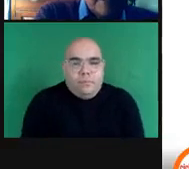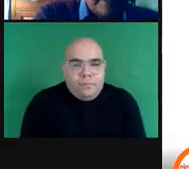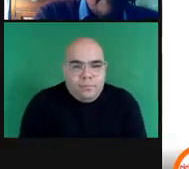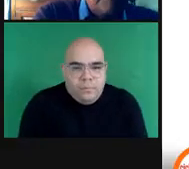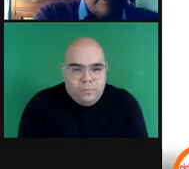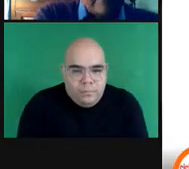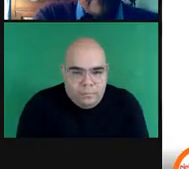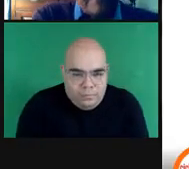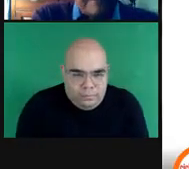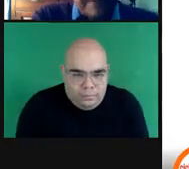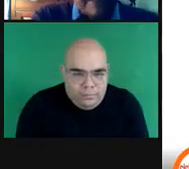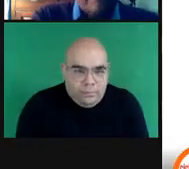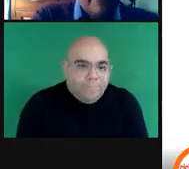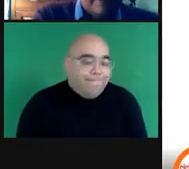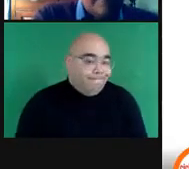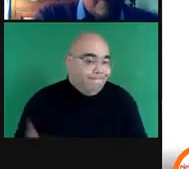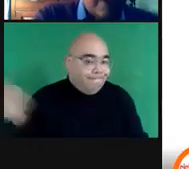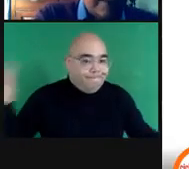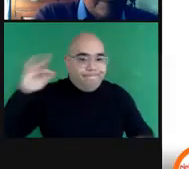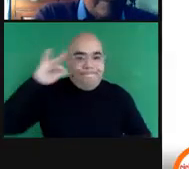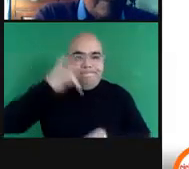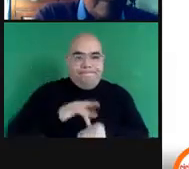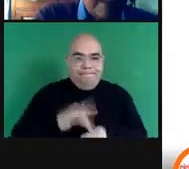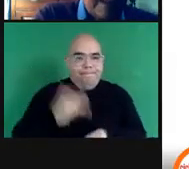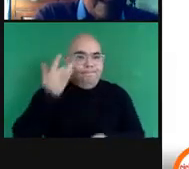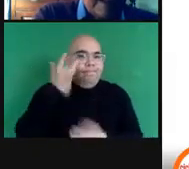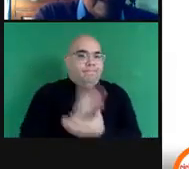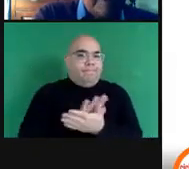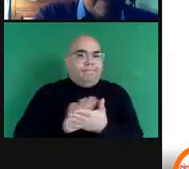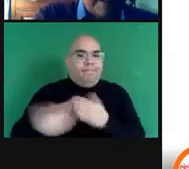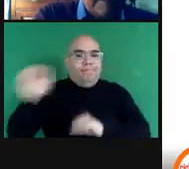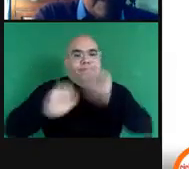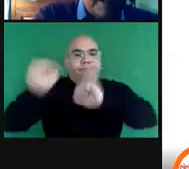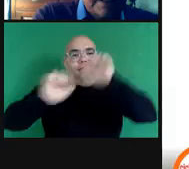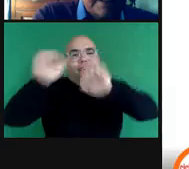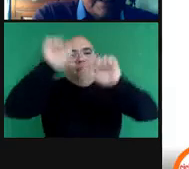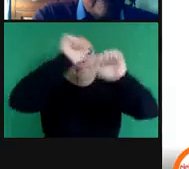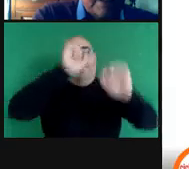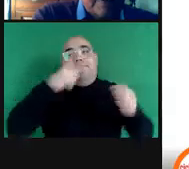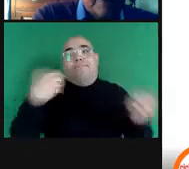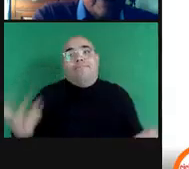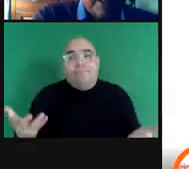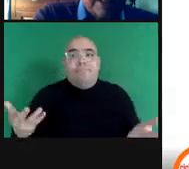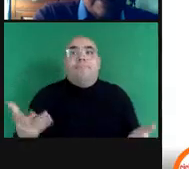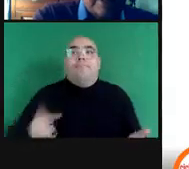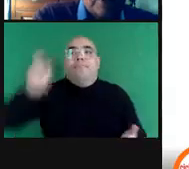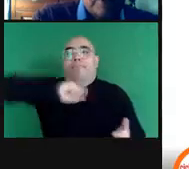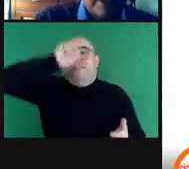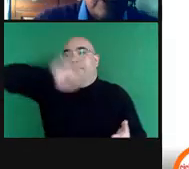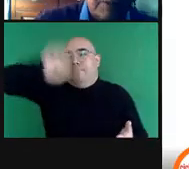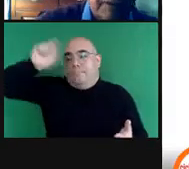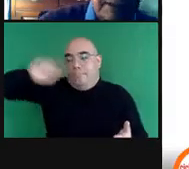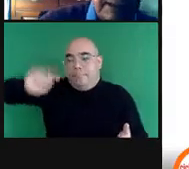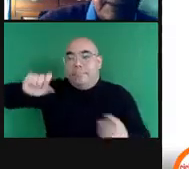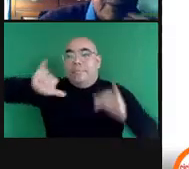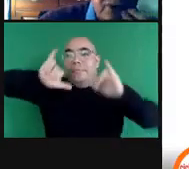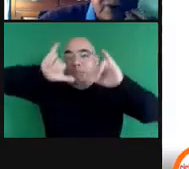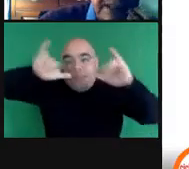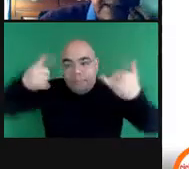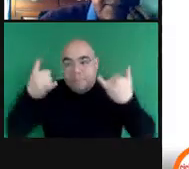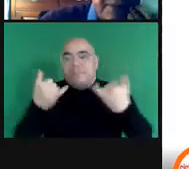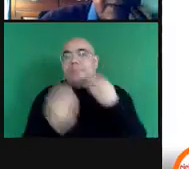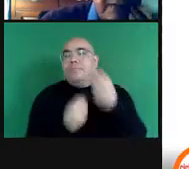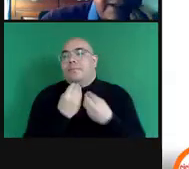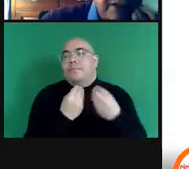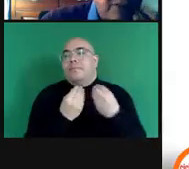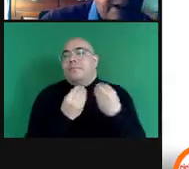Entonces hay que limpiarlos y ahí viene el gran problema. Limpiar grafitis, cuando estos se han realizado sobre superficies porosas